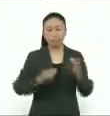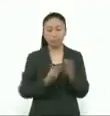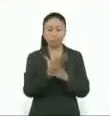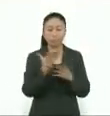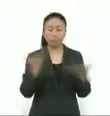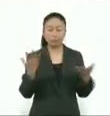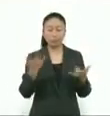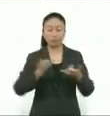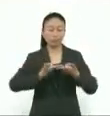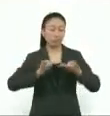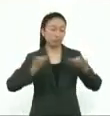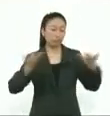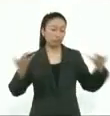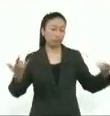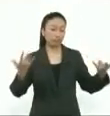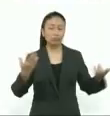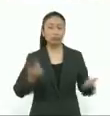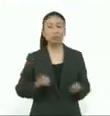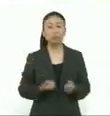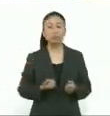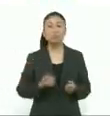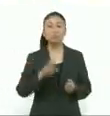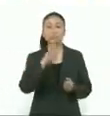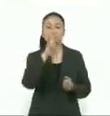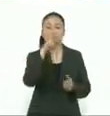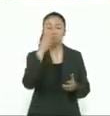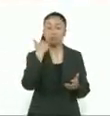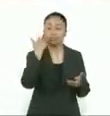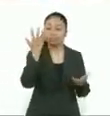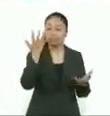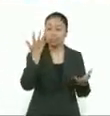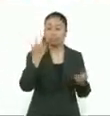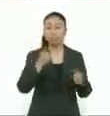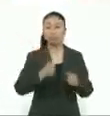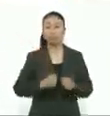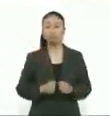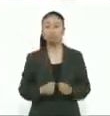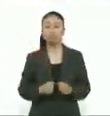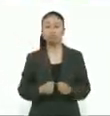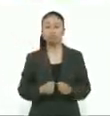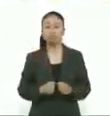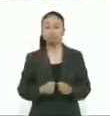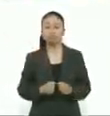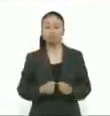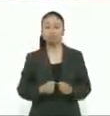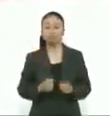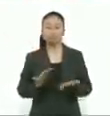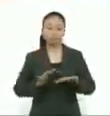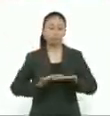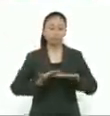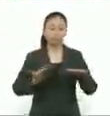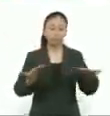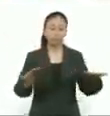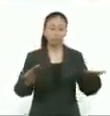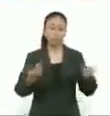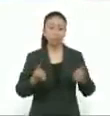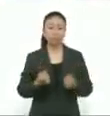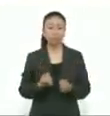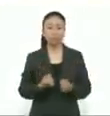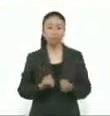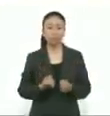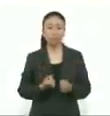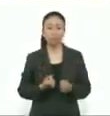la historia. Y lo que se ha logrado hoy, gracias a un líder